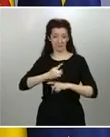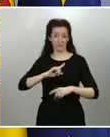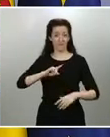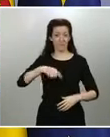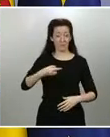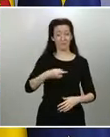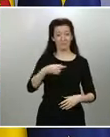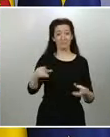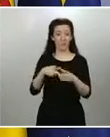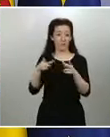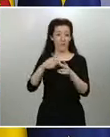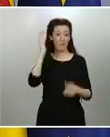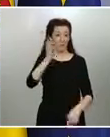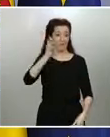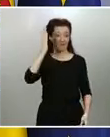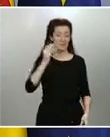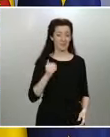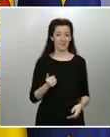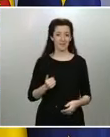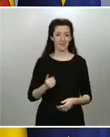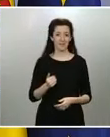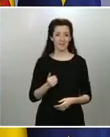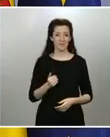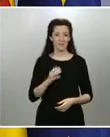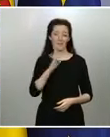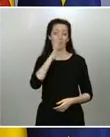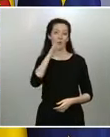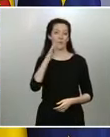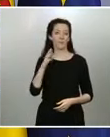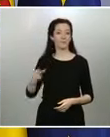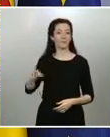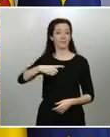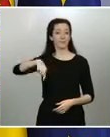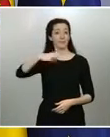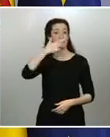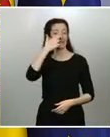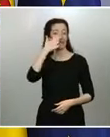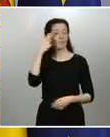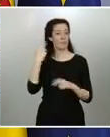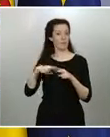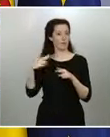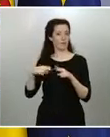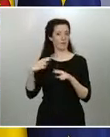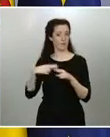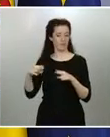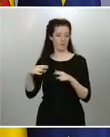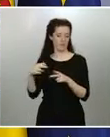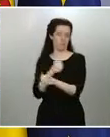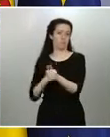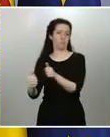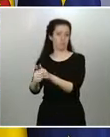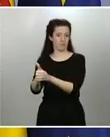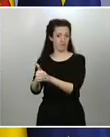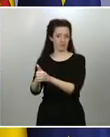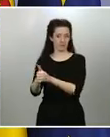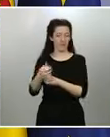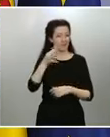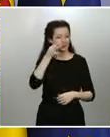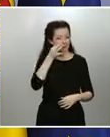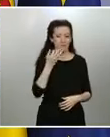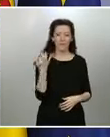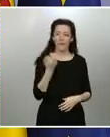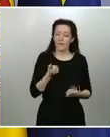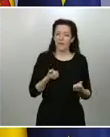debilitamiento de ese interés político que algunas fuerzas priorizan por encima de la salud de la vida del